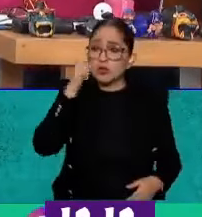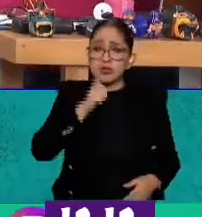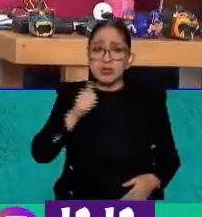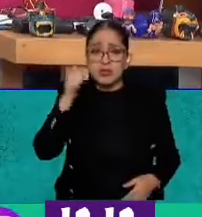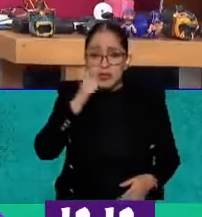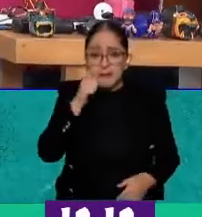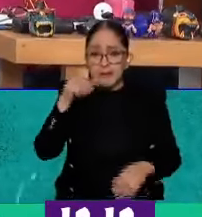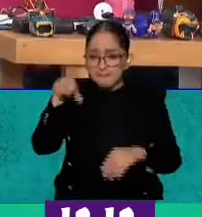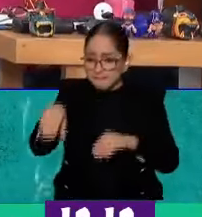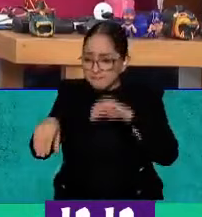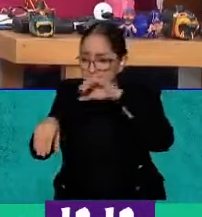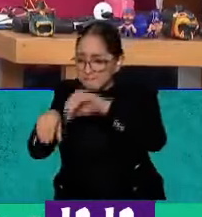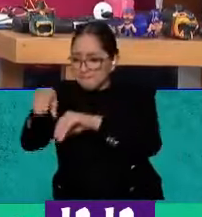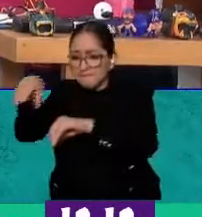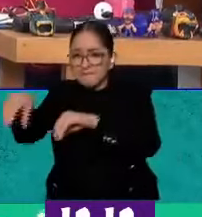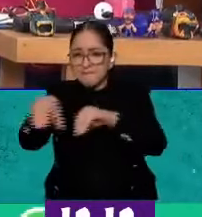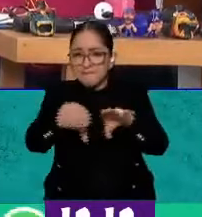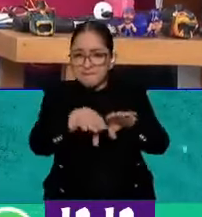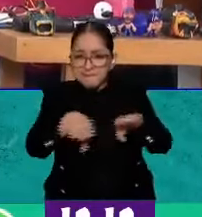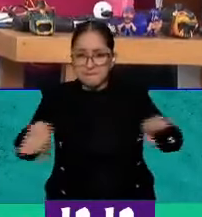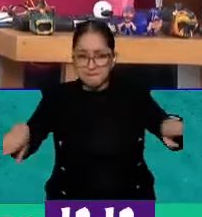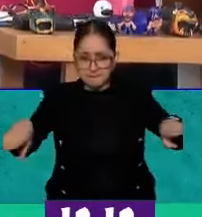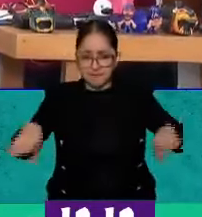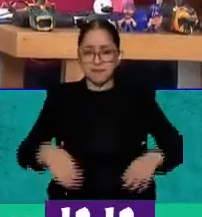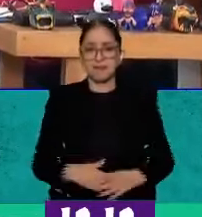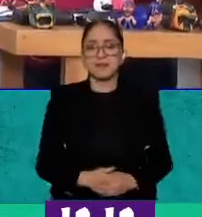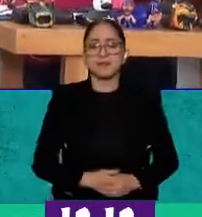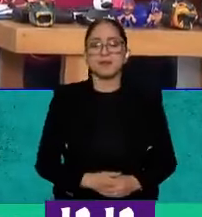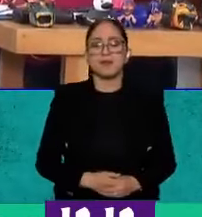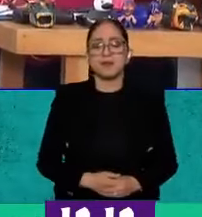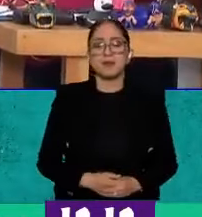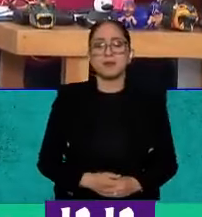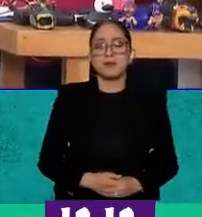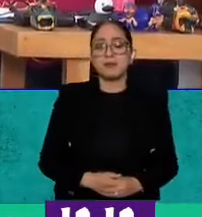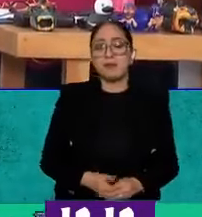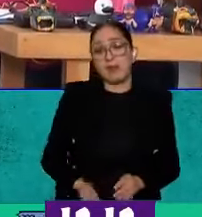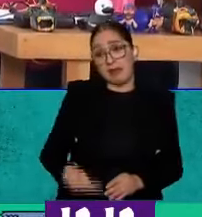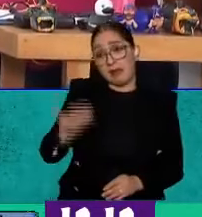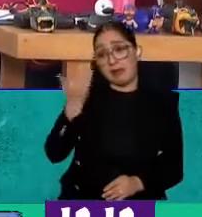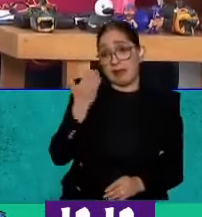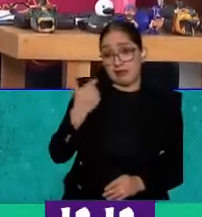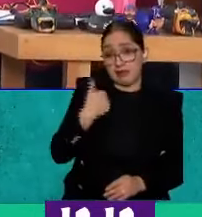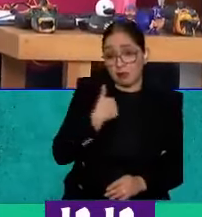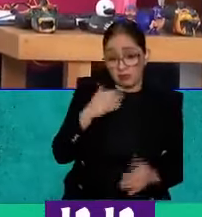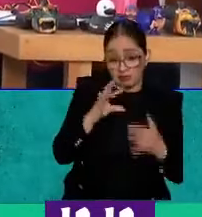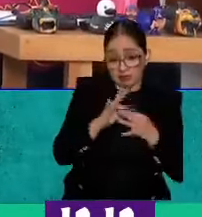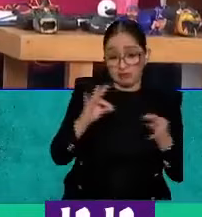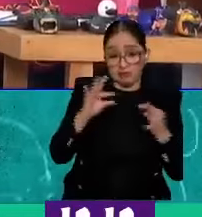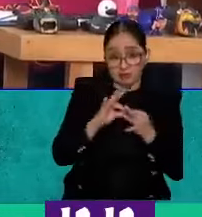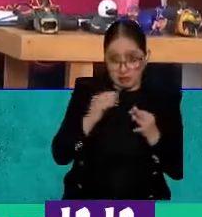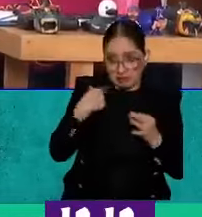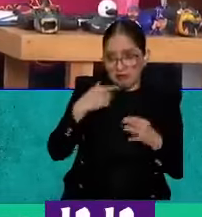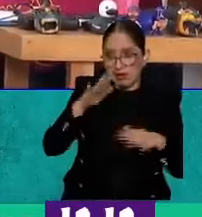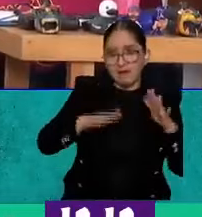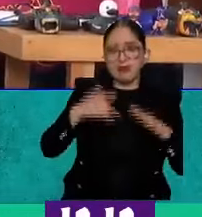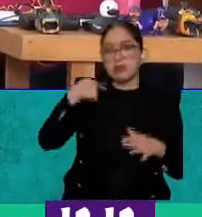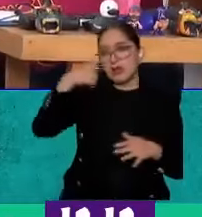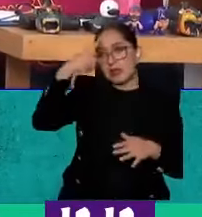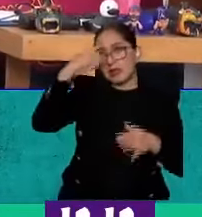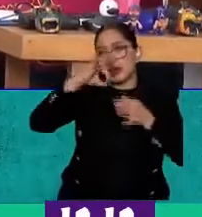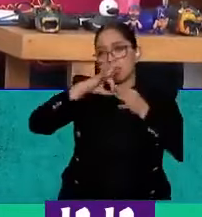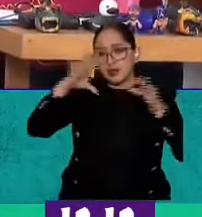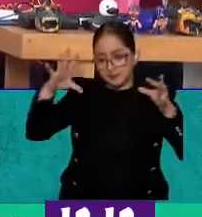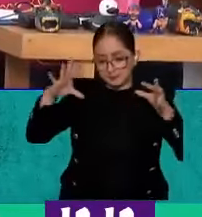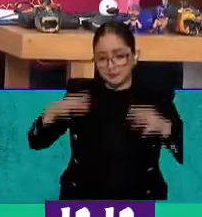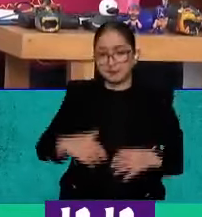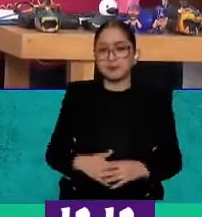en la mesa. Oye, antes de que se me olvide, porque eso no lo había considerado, es bien importante eso de poner, andaban diciendo